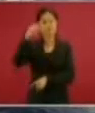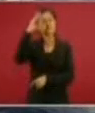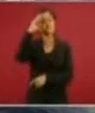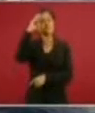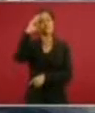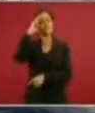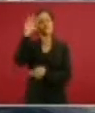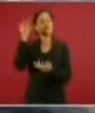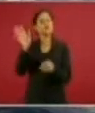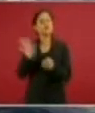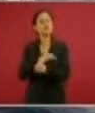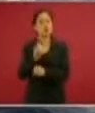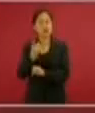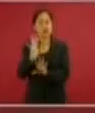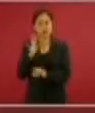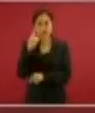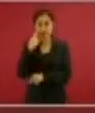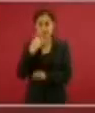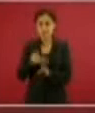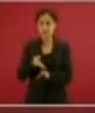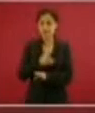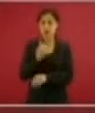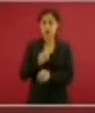noviembre del año pasado